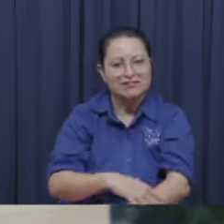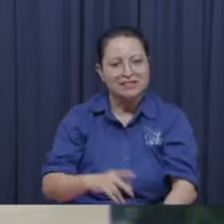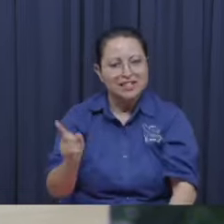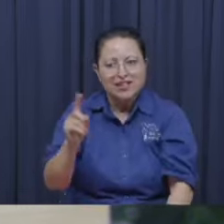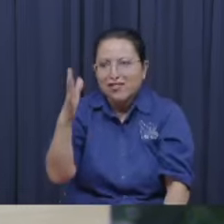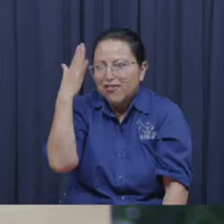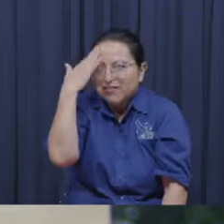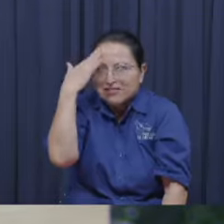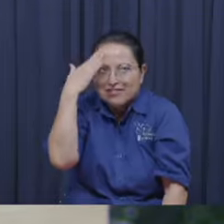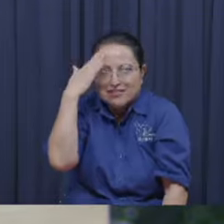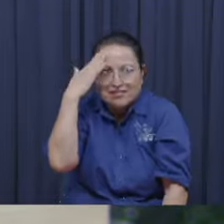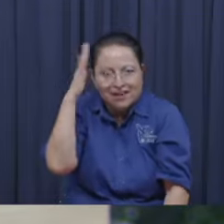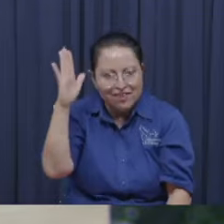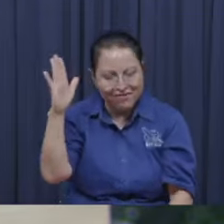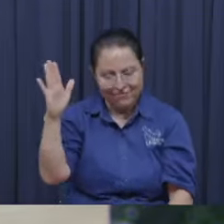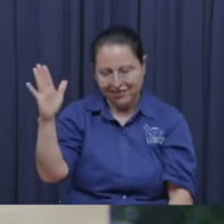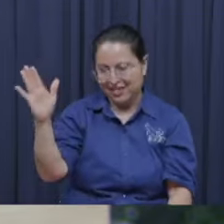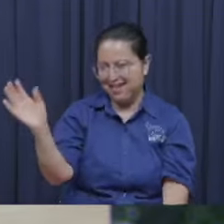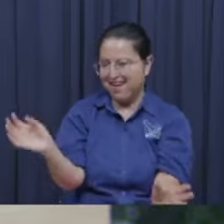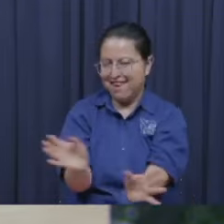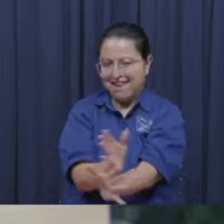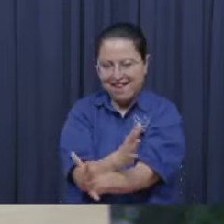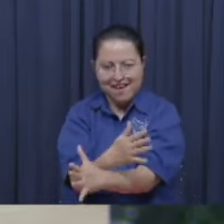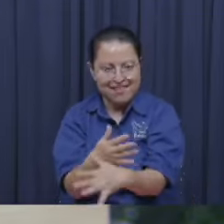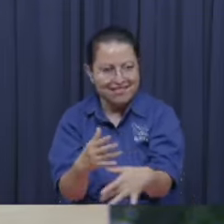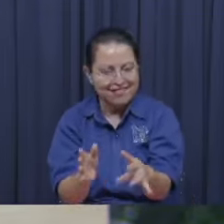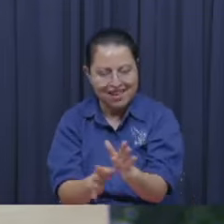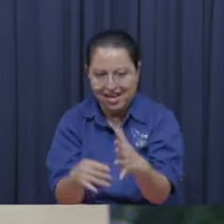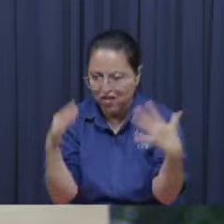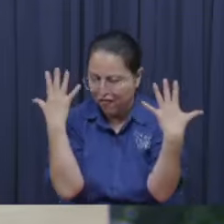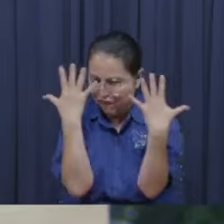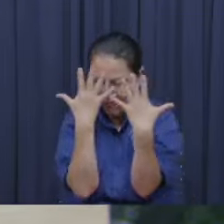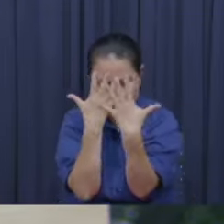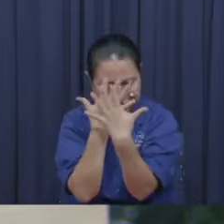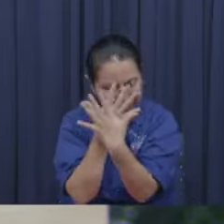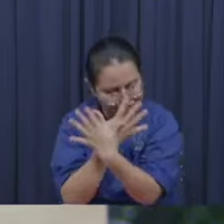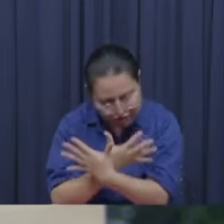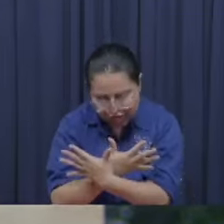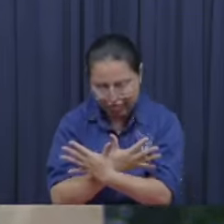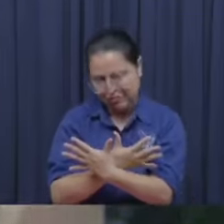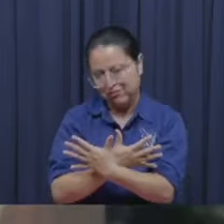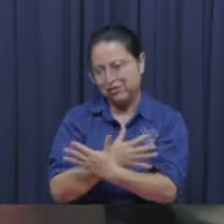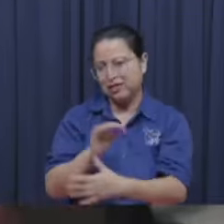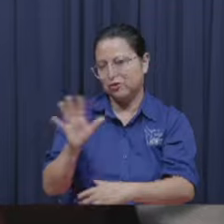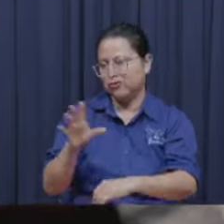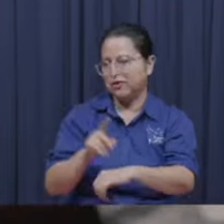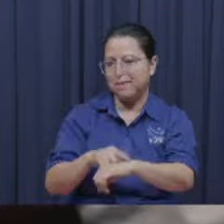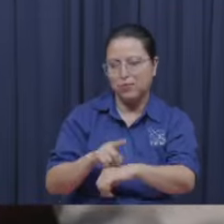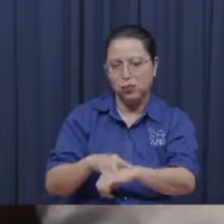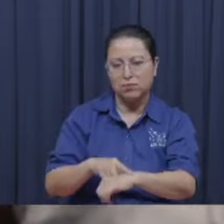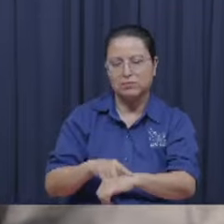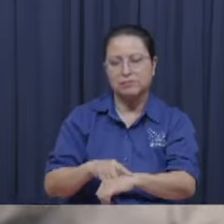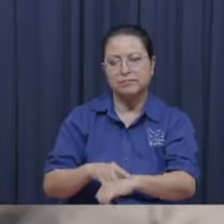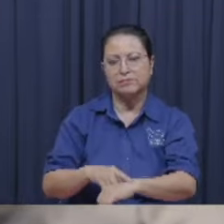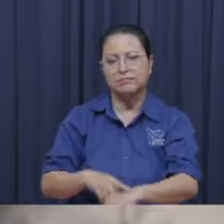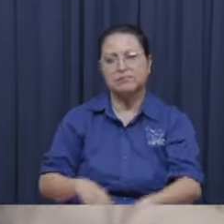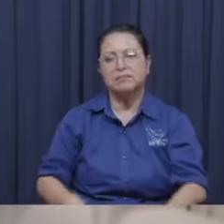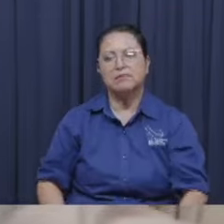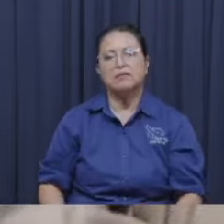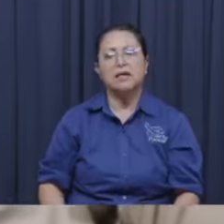está desperdiciando toda esa bendición que Dios le ha dado. Tiene que haber